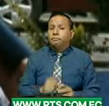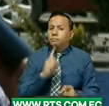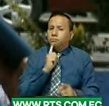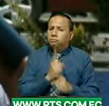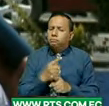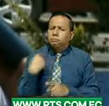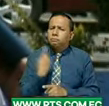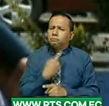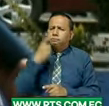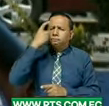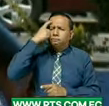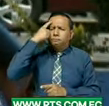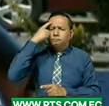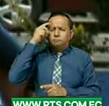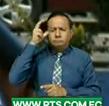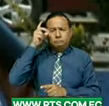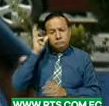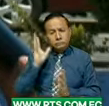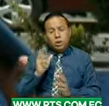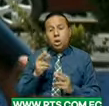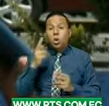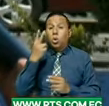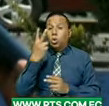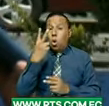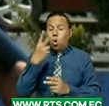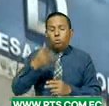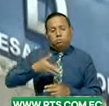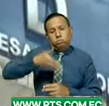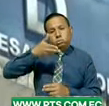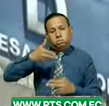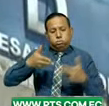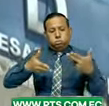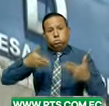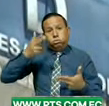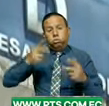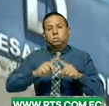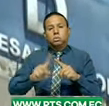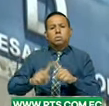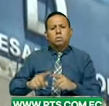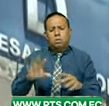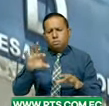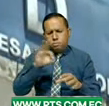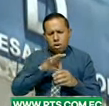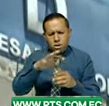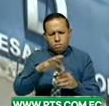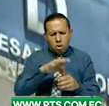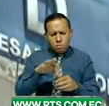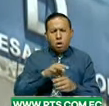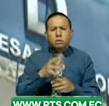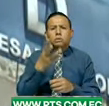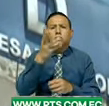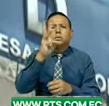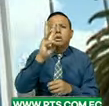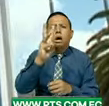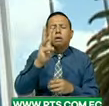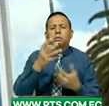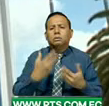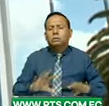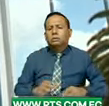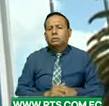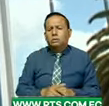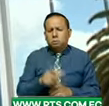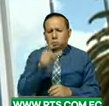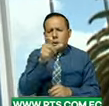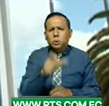el uso de 2 armas de fuego porque los indicios balísticos son diferentes. 16 indicios balísticos fueron levantados en la escena primaria. La